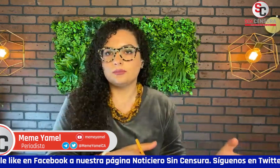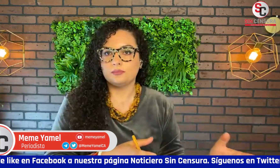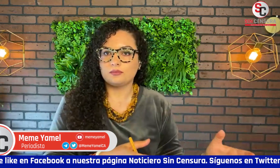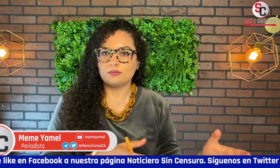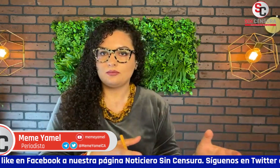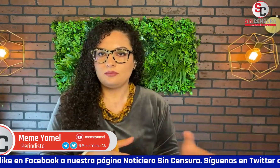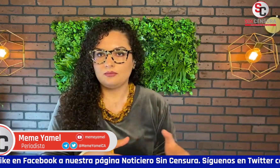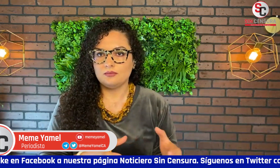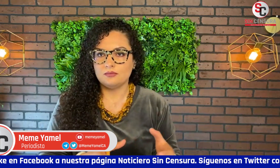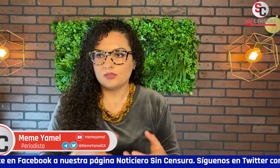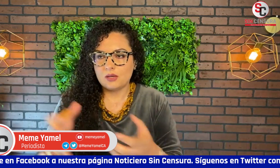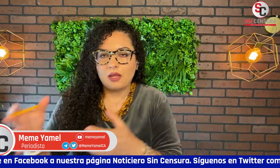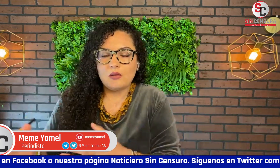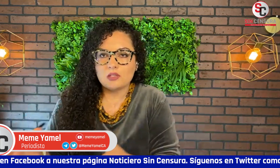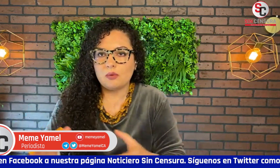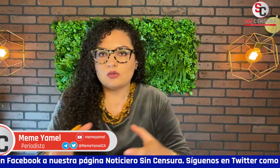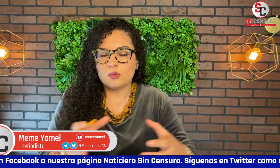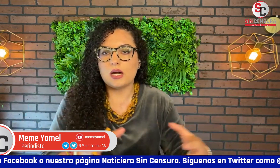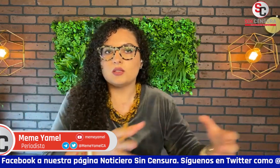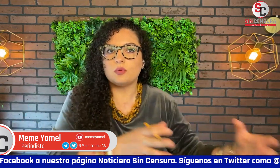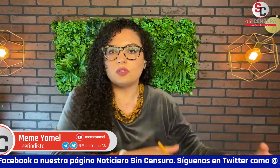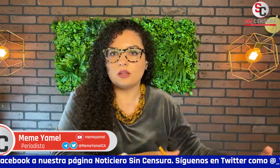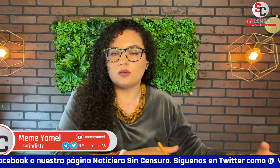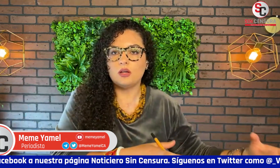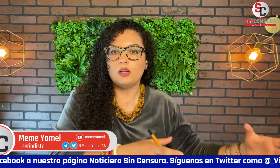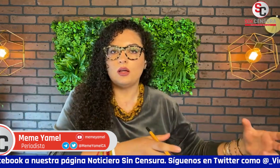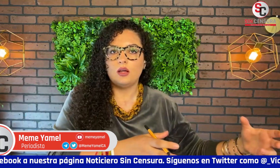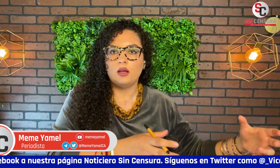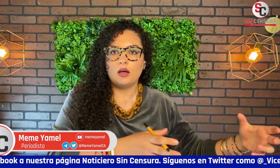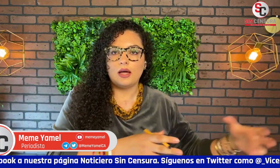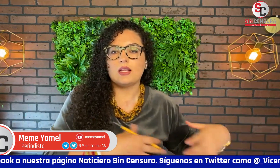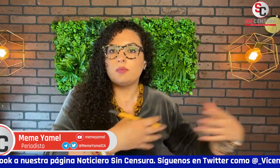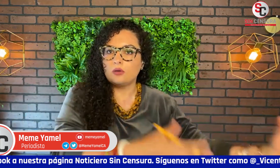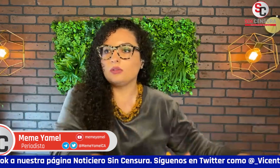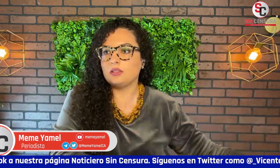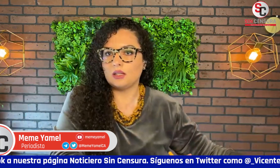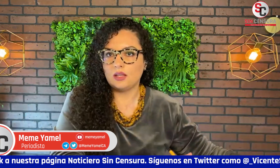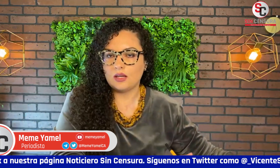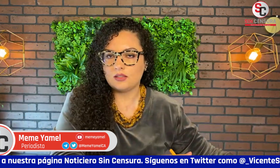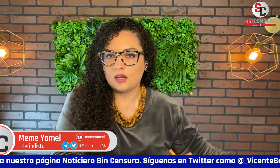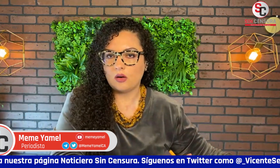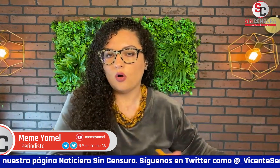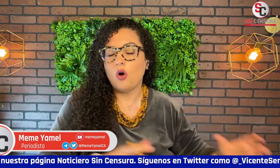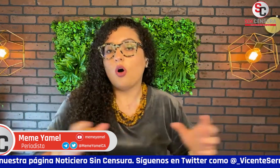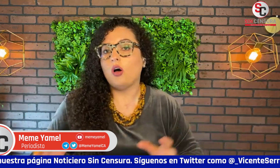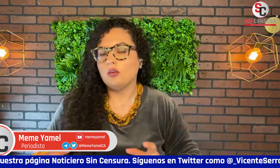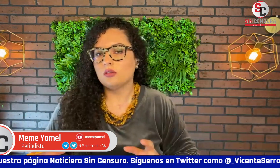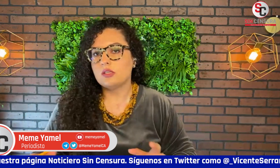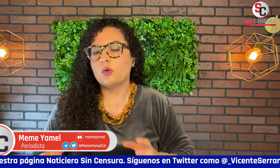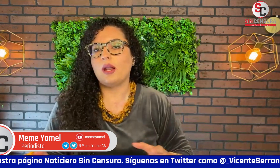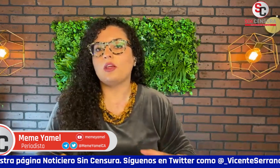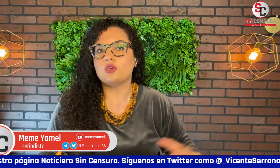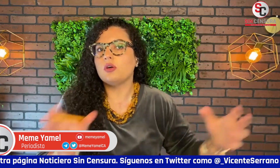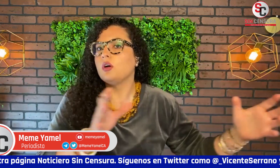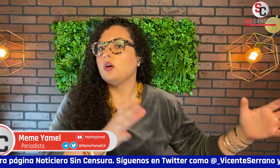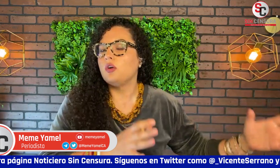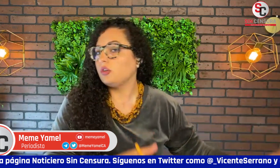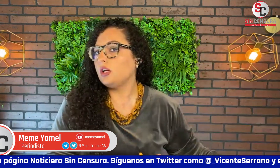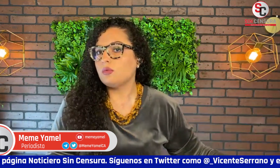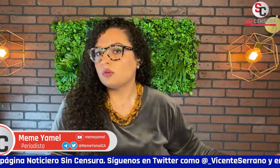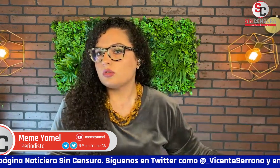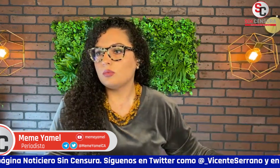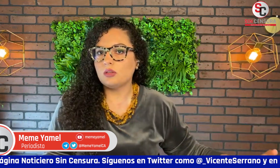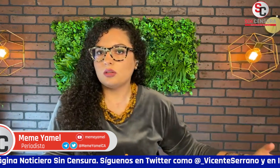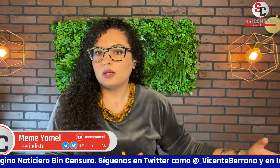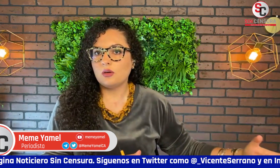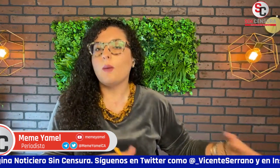respondido, si María Luisa Albores hubiera respondido a las preguntas que tenía Astillero, o si hubiera dicho, no